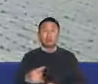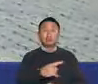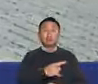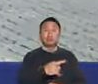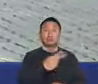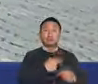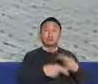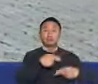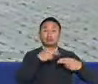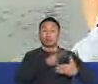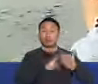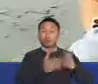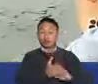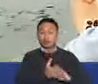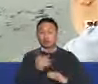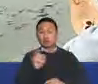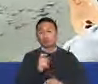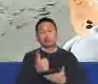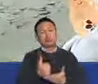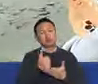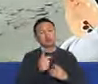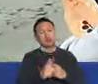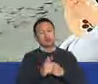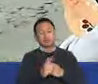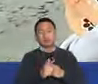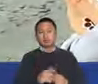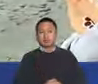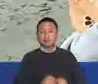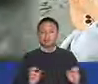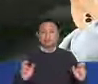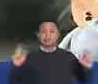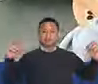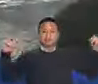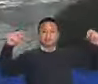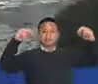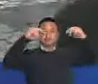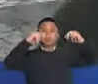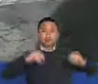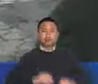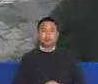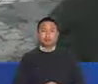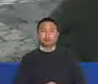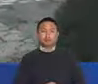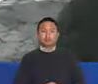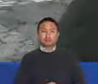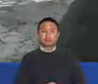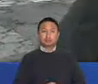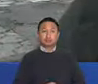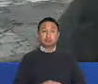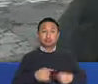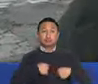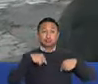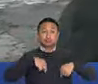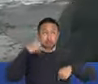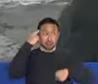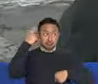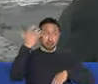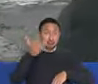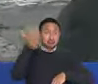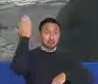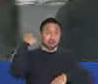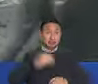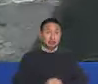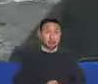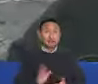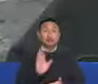comerciales y la comunidad necesita de manera urgente un puente peatonal. Estábamos pensando hacer como hace tiempo hicieron los